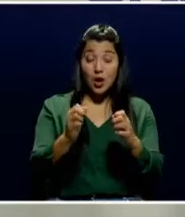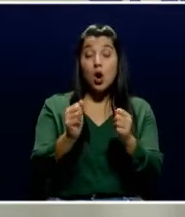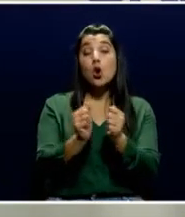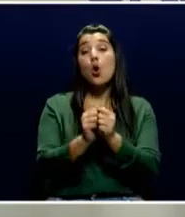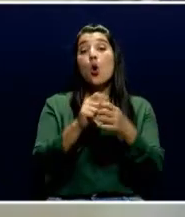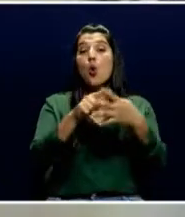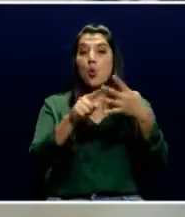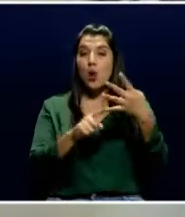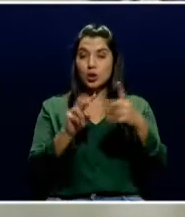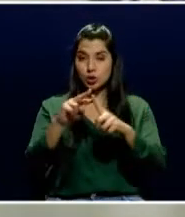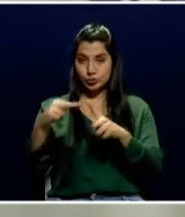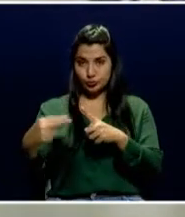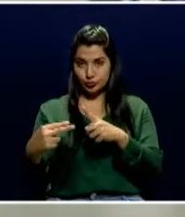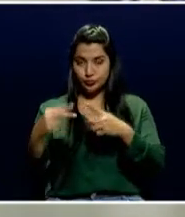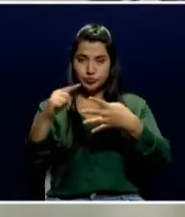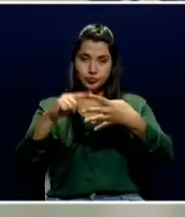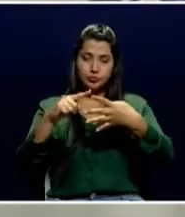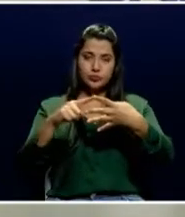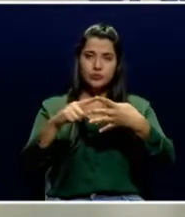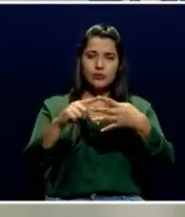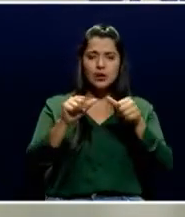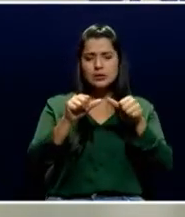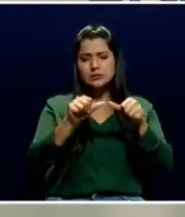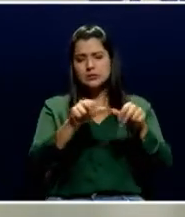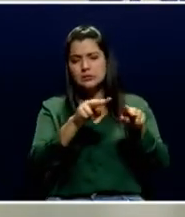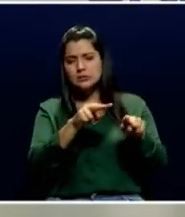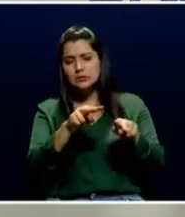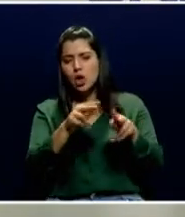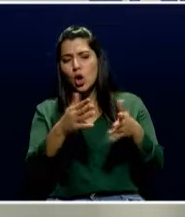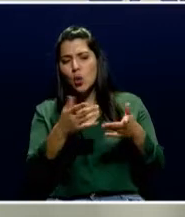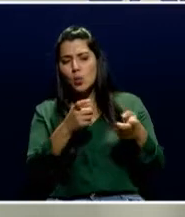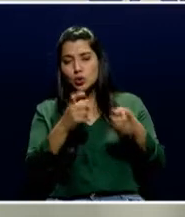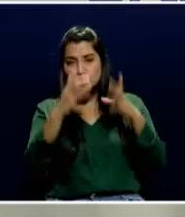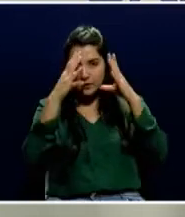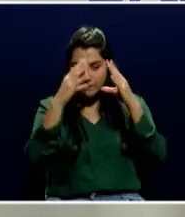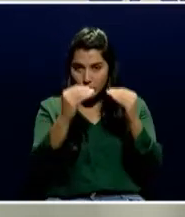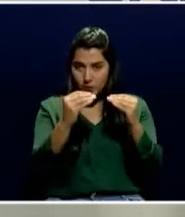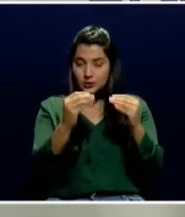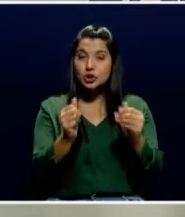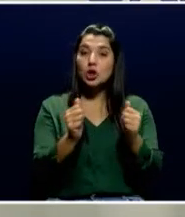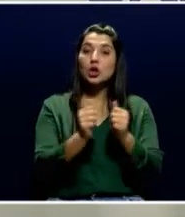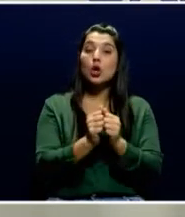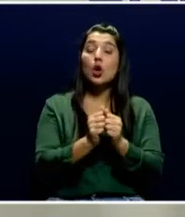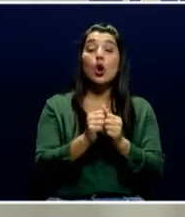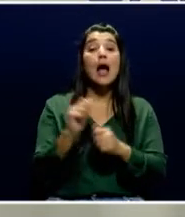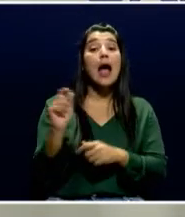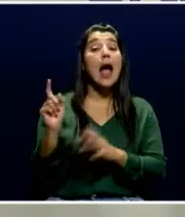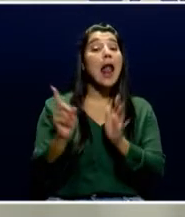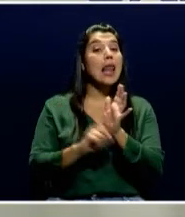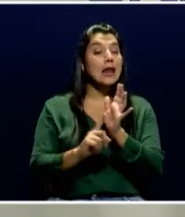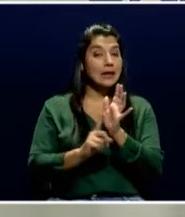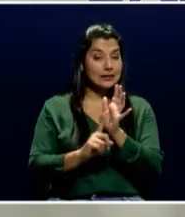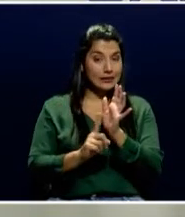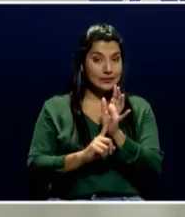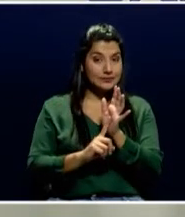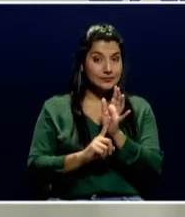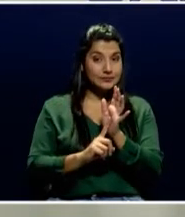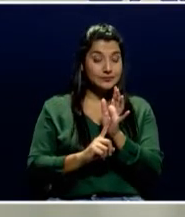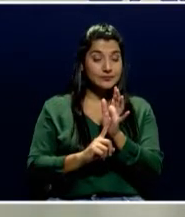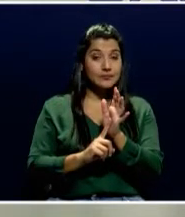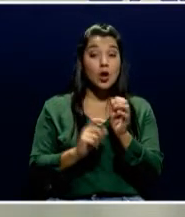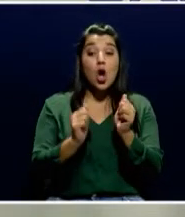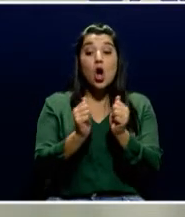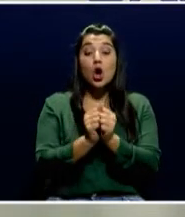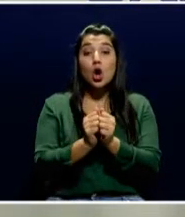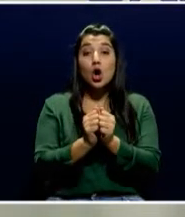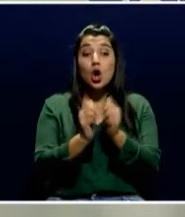ejes. Uno tiene que ver con el seguimiento y el manejo de la información, con la alerta con la